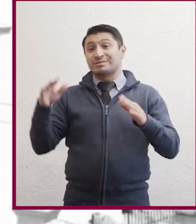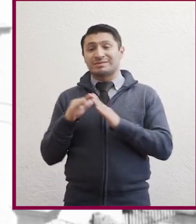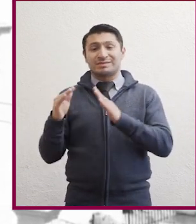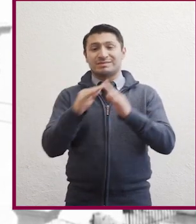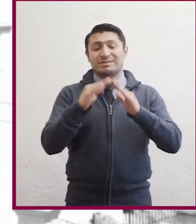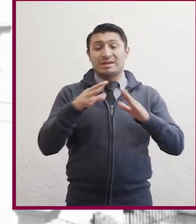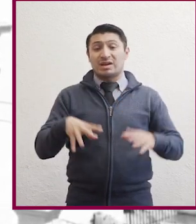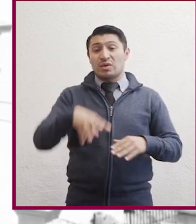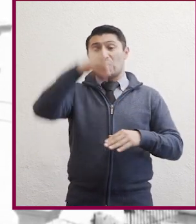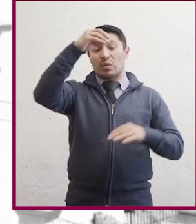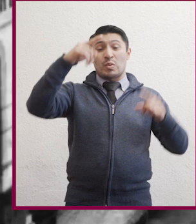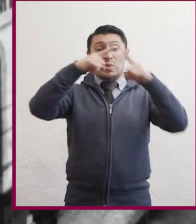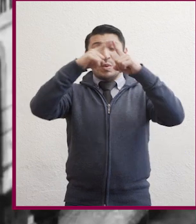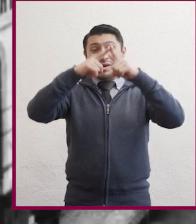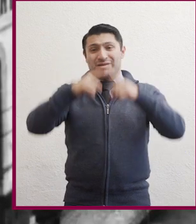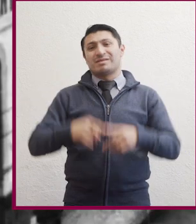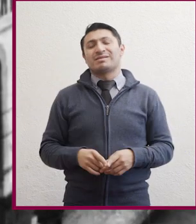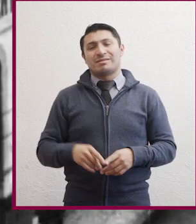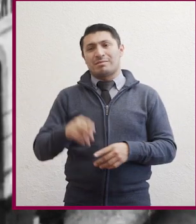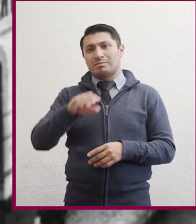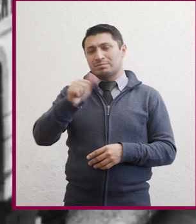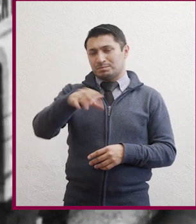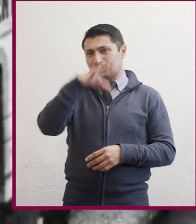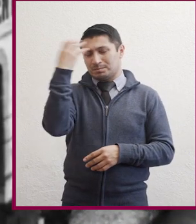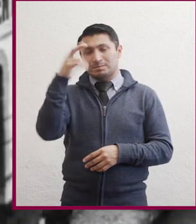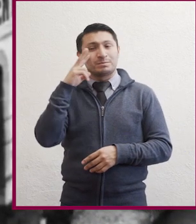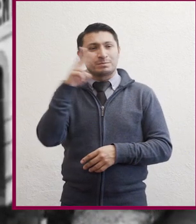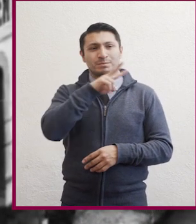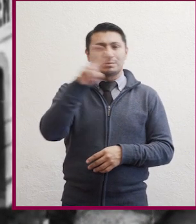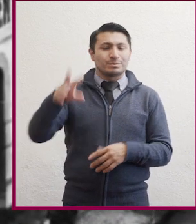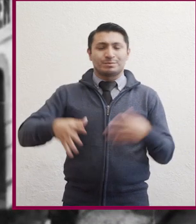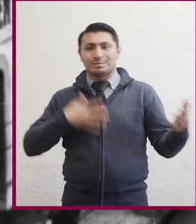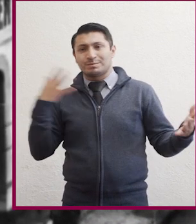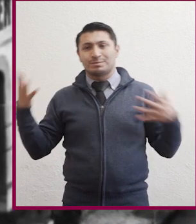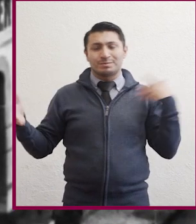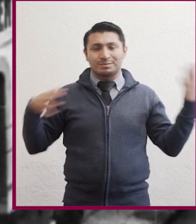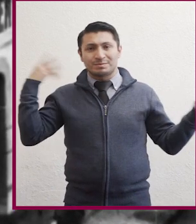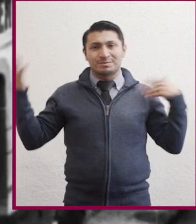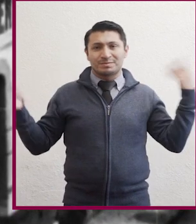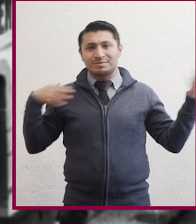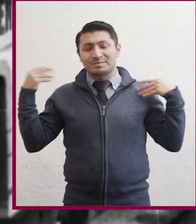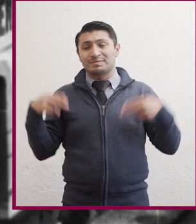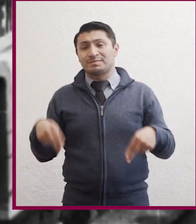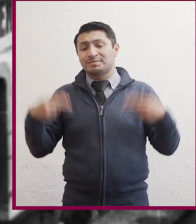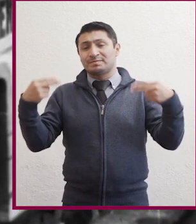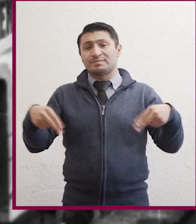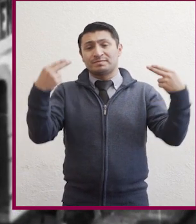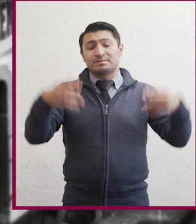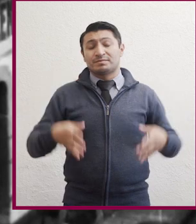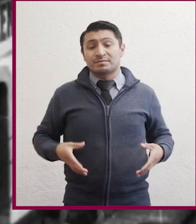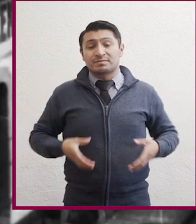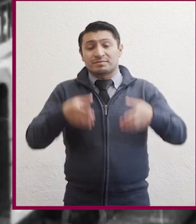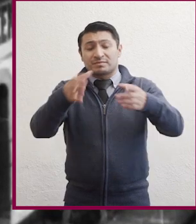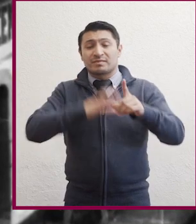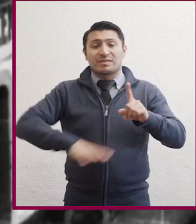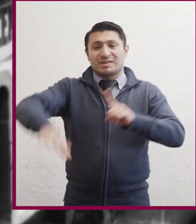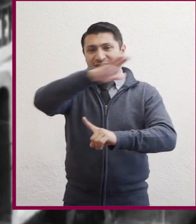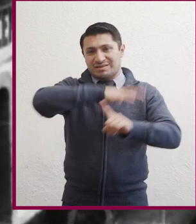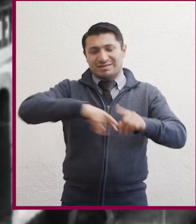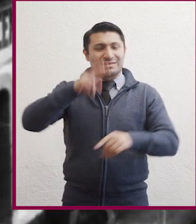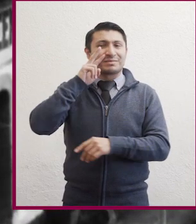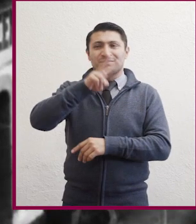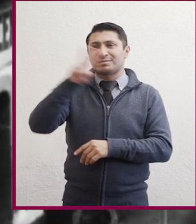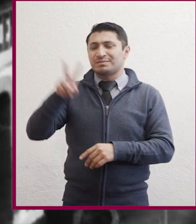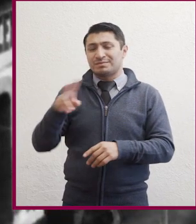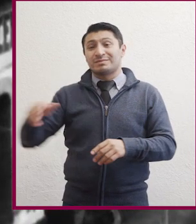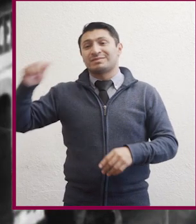resaltaban entre las viviendas del Rumbo. Otras imágenes nos permiten pasear junto a los negocios y locales de las calles